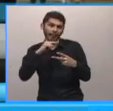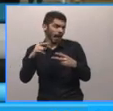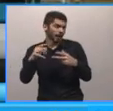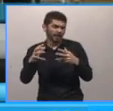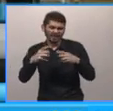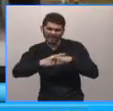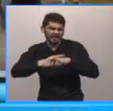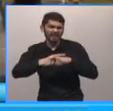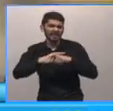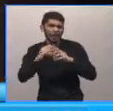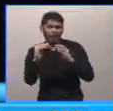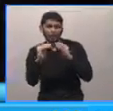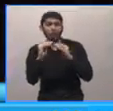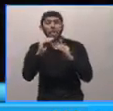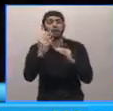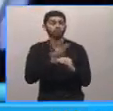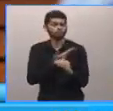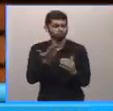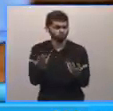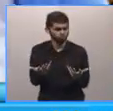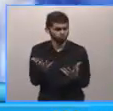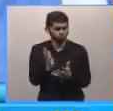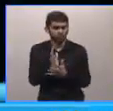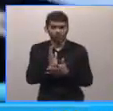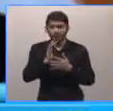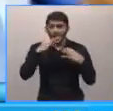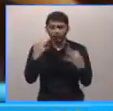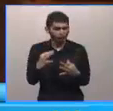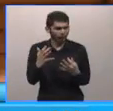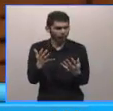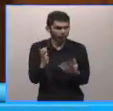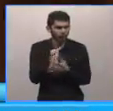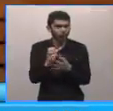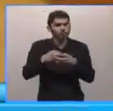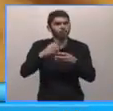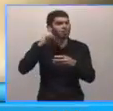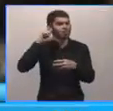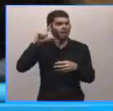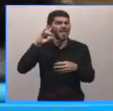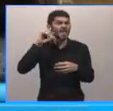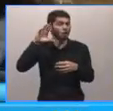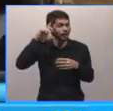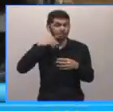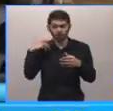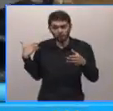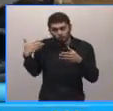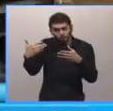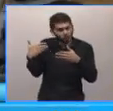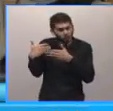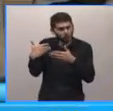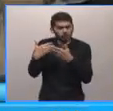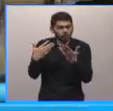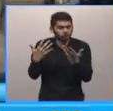que si hubiese vuelto a hablar de un gran nivel de los Gladiadores, no estuvimos, es verdad que no estuvimos al nivel de Suecia. Y en el último Mundial sí, en el último Mundial ahí en